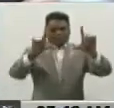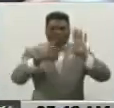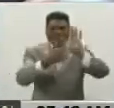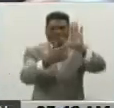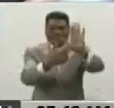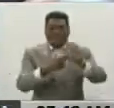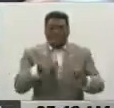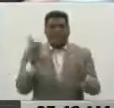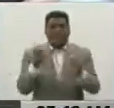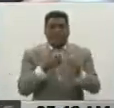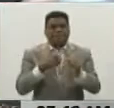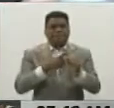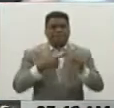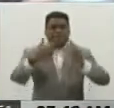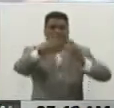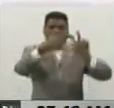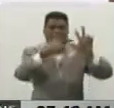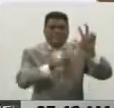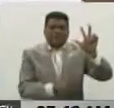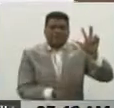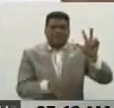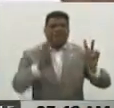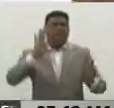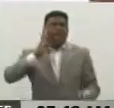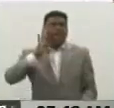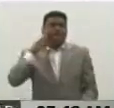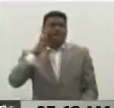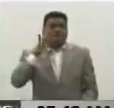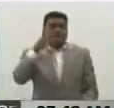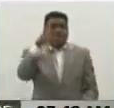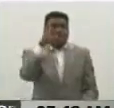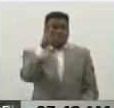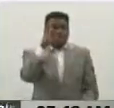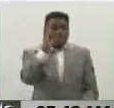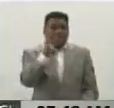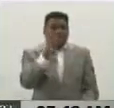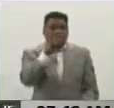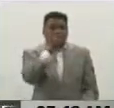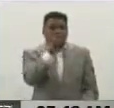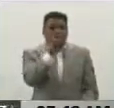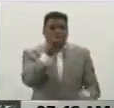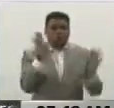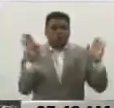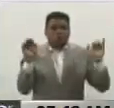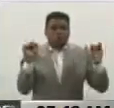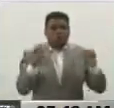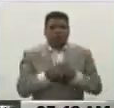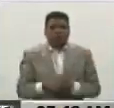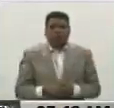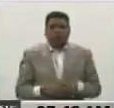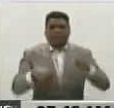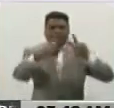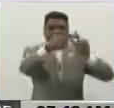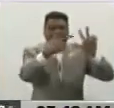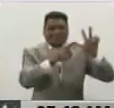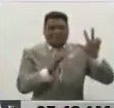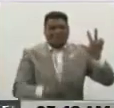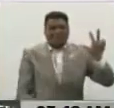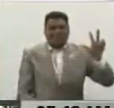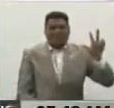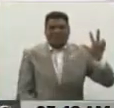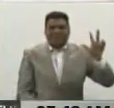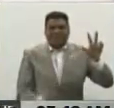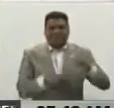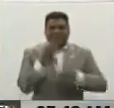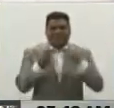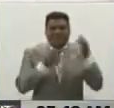las principales, las tres Marías, como se le conoce ahora, ¿no? El Facebook, el Instagram y el Twitter. ¿Cuál es el porcentaje y la aplicación que tiene en nuestro país? A ver,